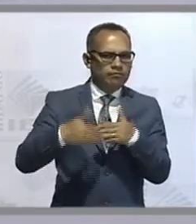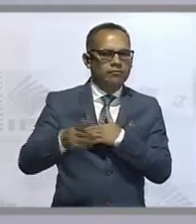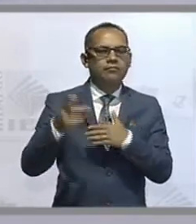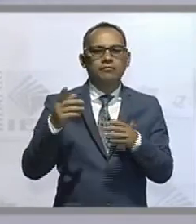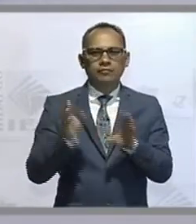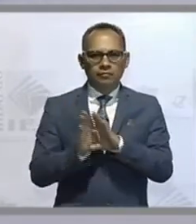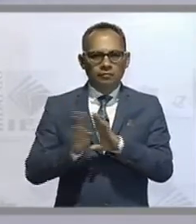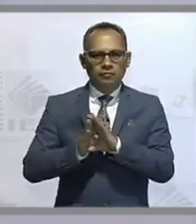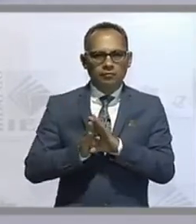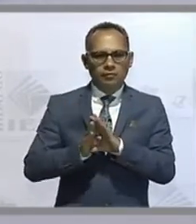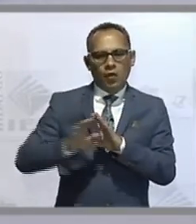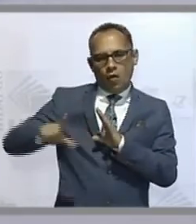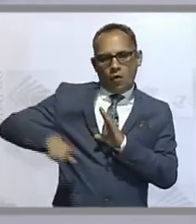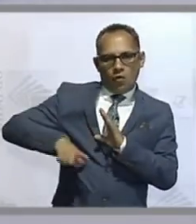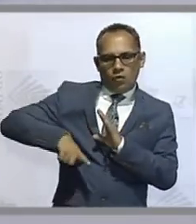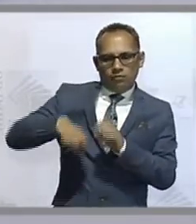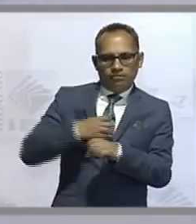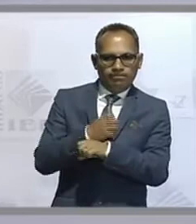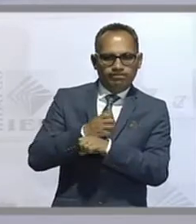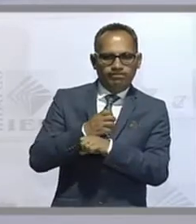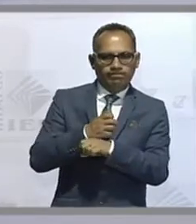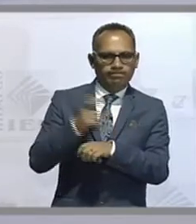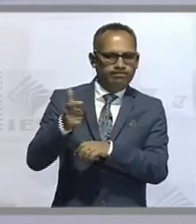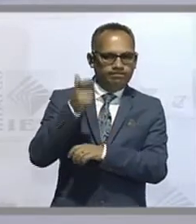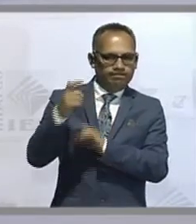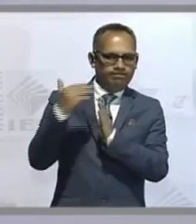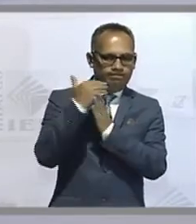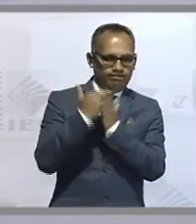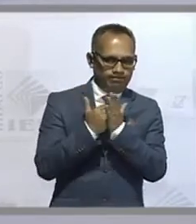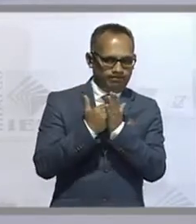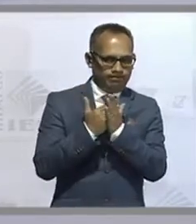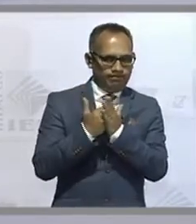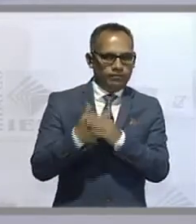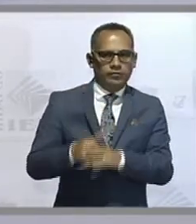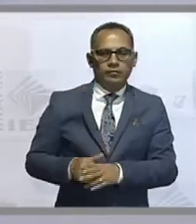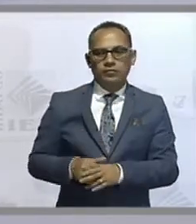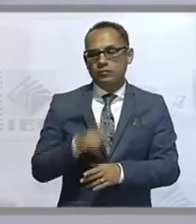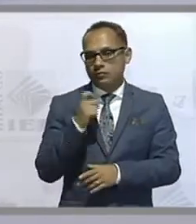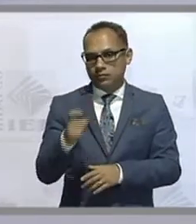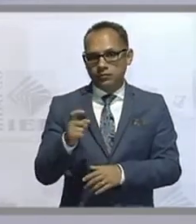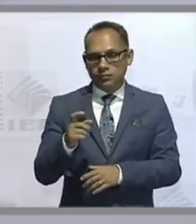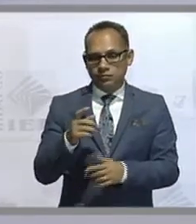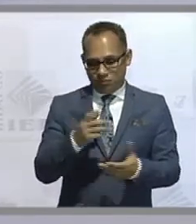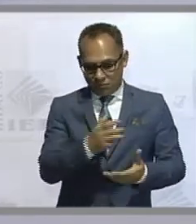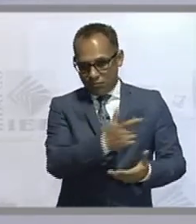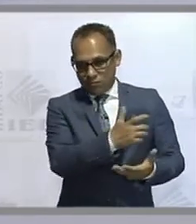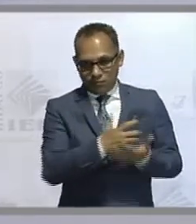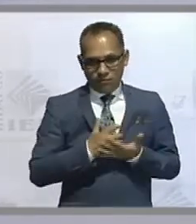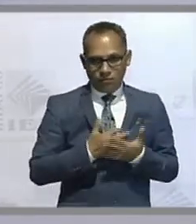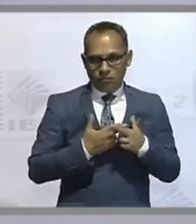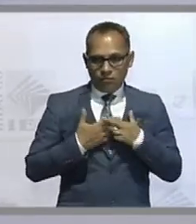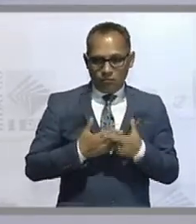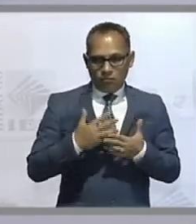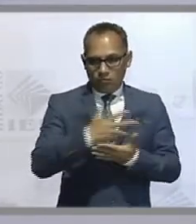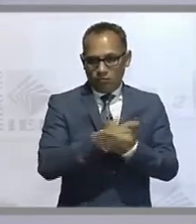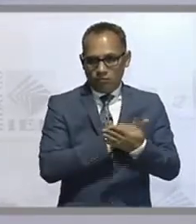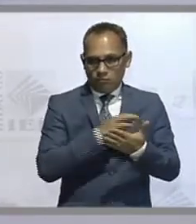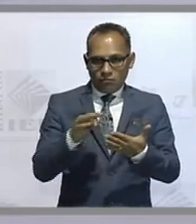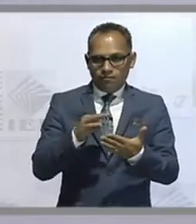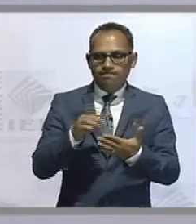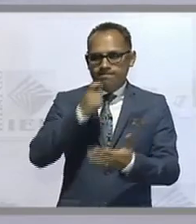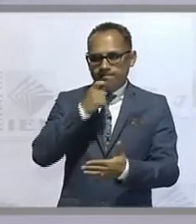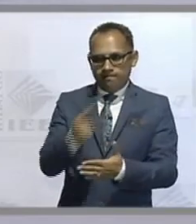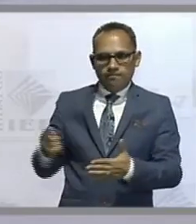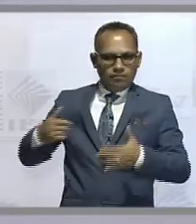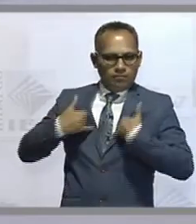recursos se van a utilizar para apuntalar precisamente las actividades de los niños y de los jóvenes el caso del cip inah por